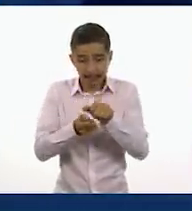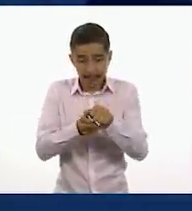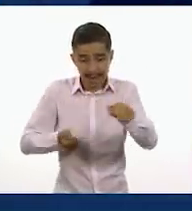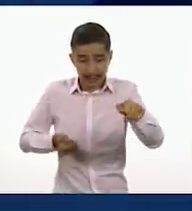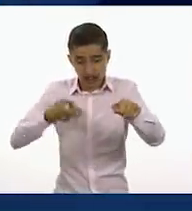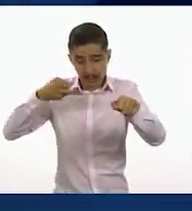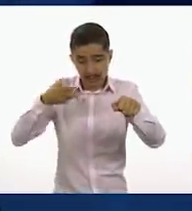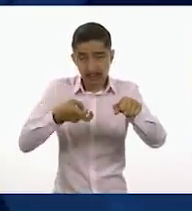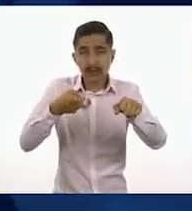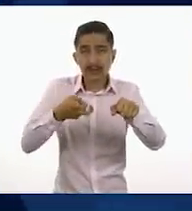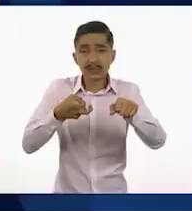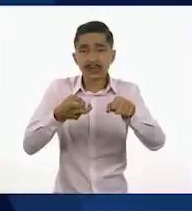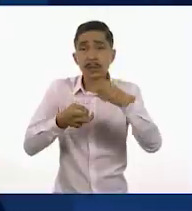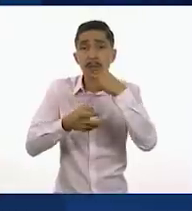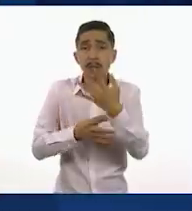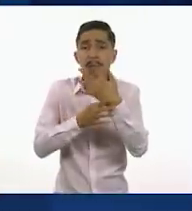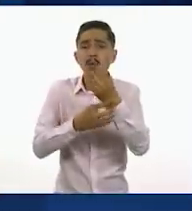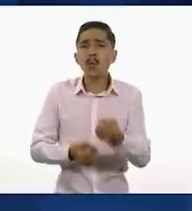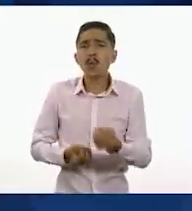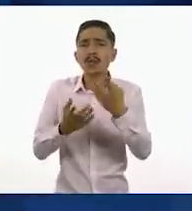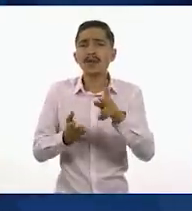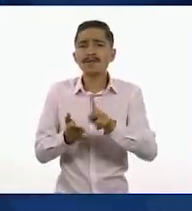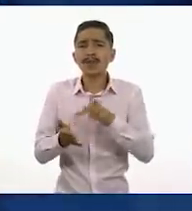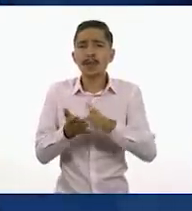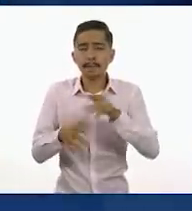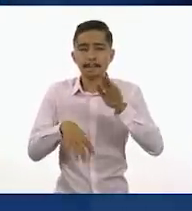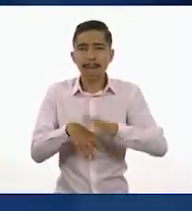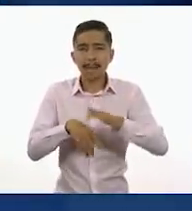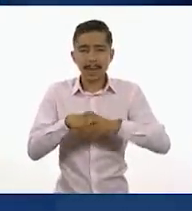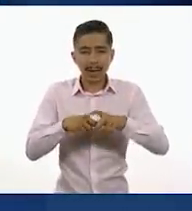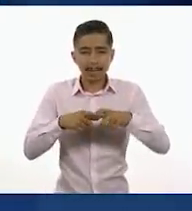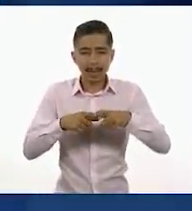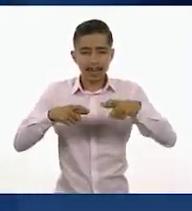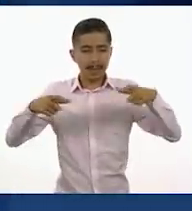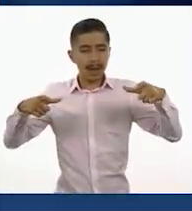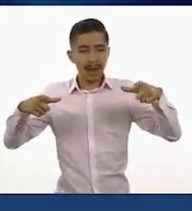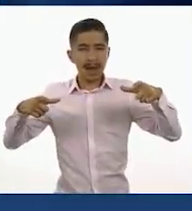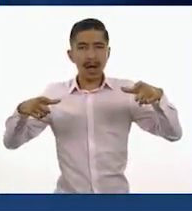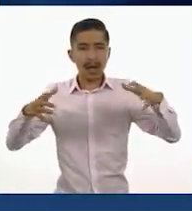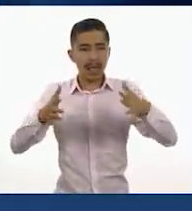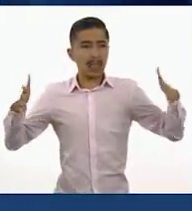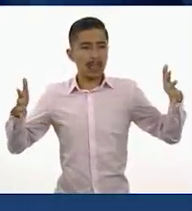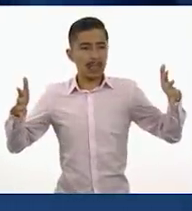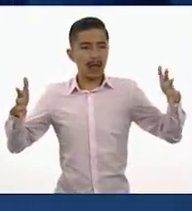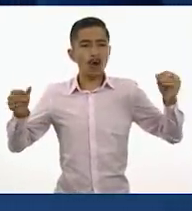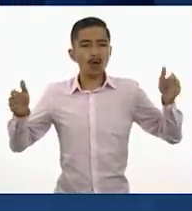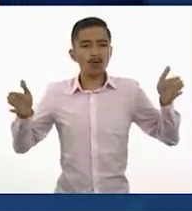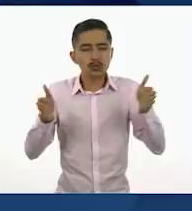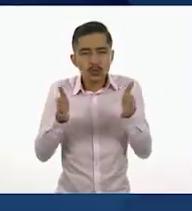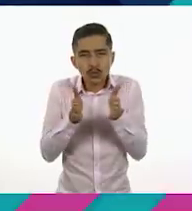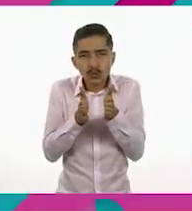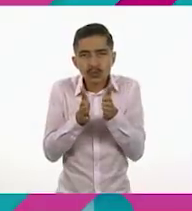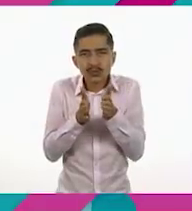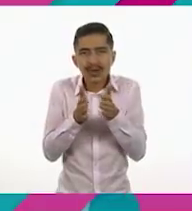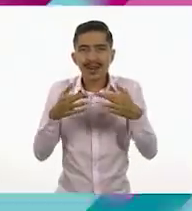aquí, nos dicen cuántas veces se hace más grande o más chico el objeto representado en el dibujo.